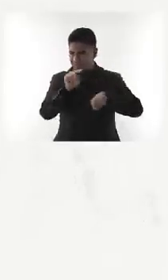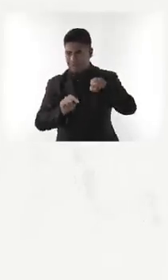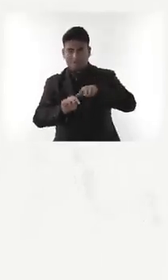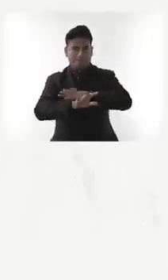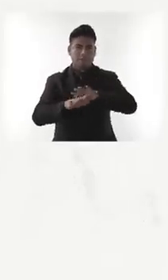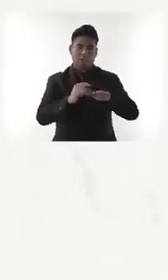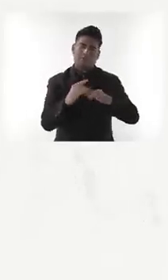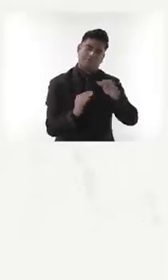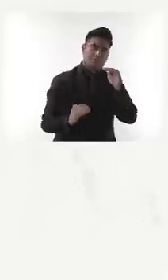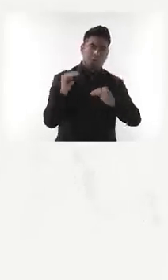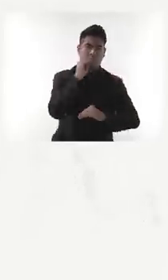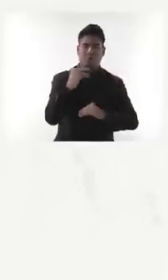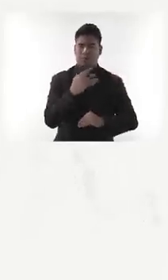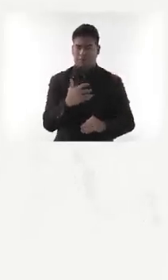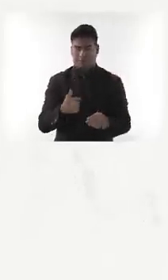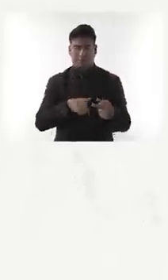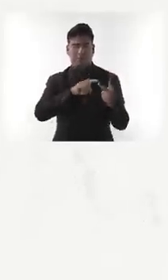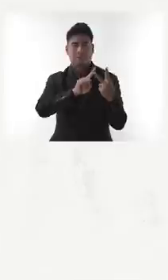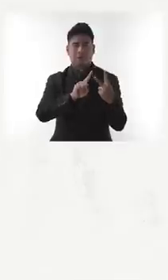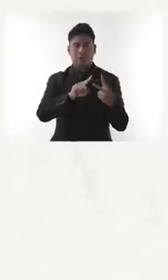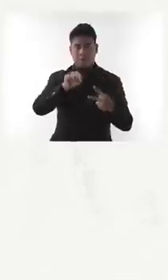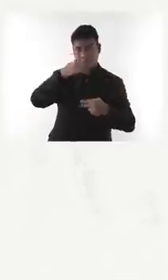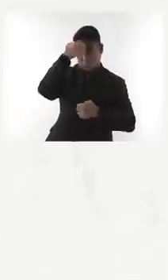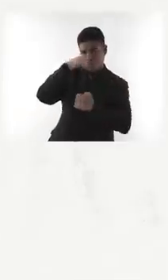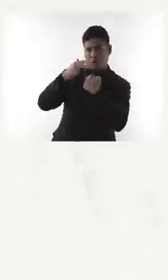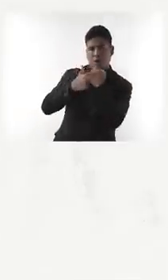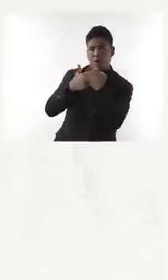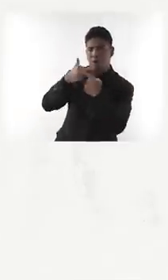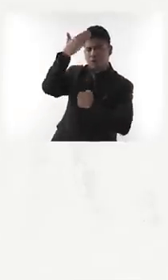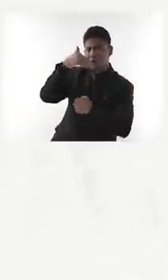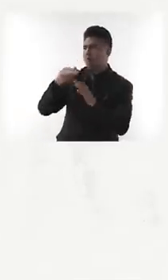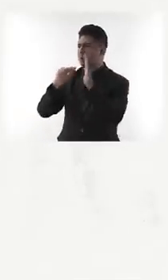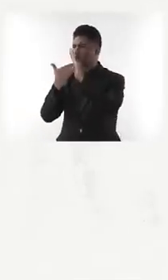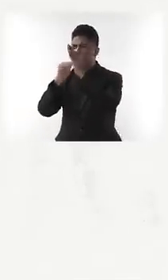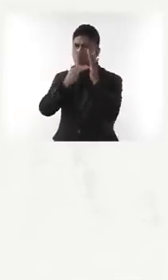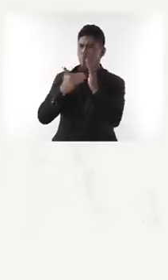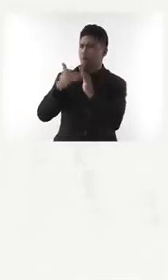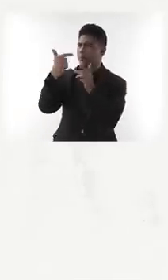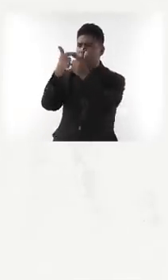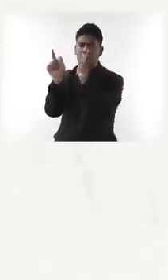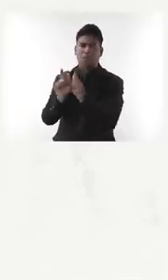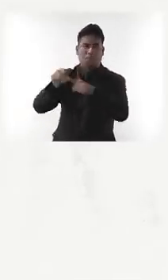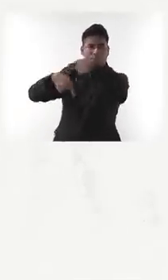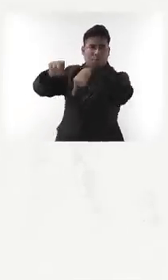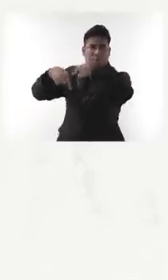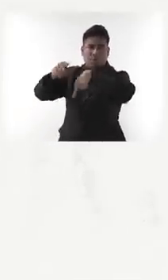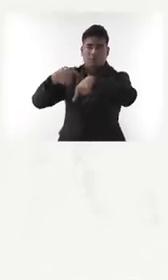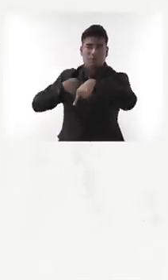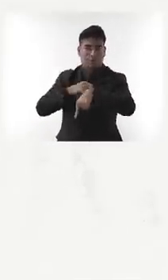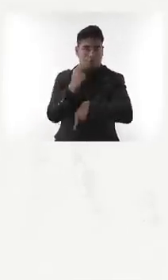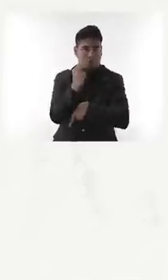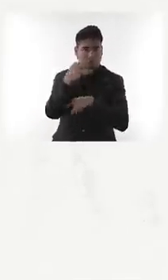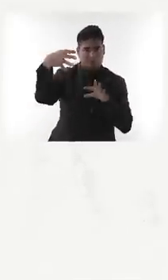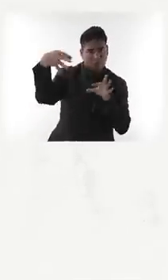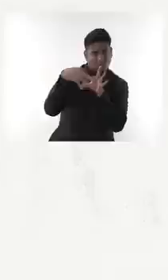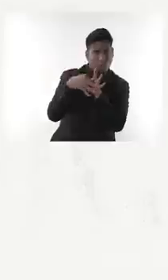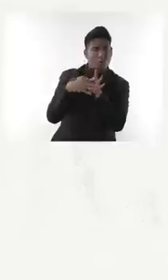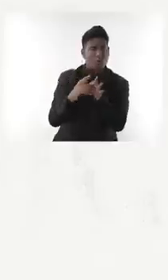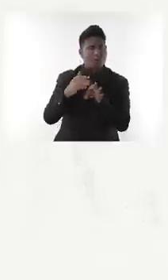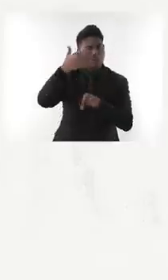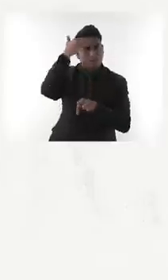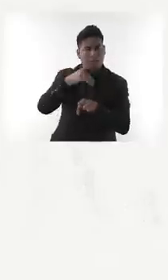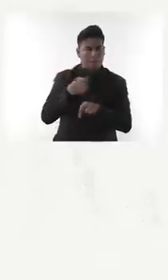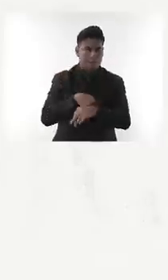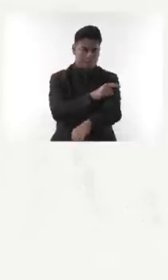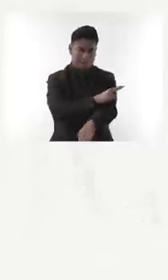Europa, revisando actitudes estratégicas tanto de clubes como de jugadores, buscando apoyos de la Liga MX